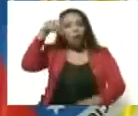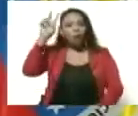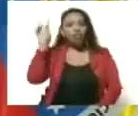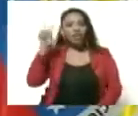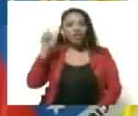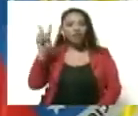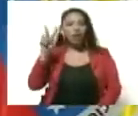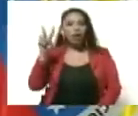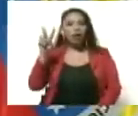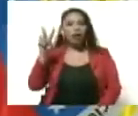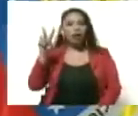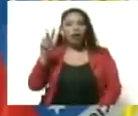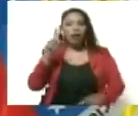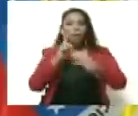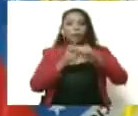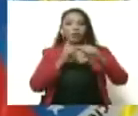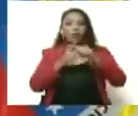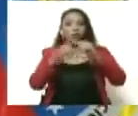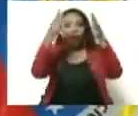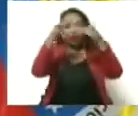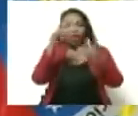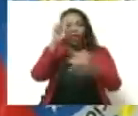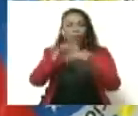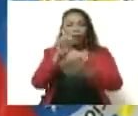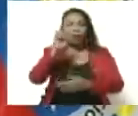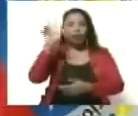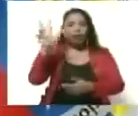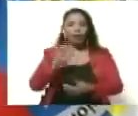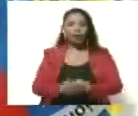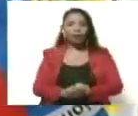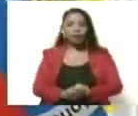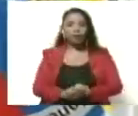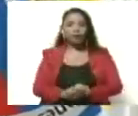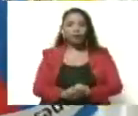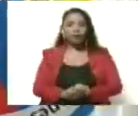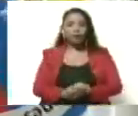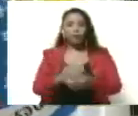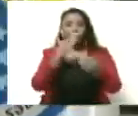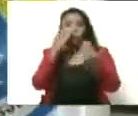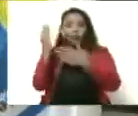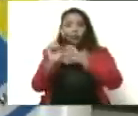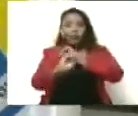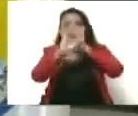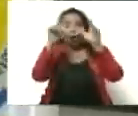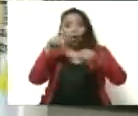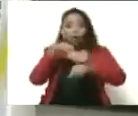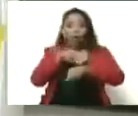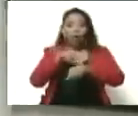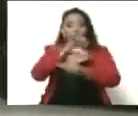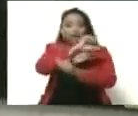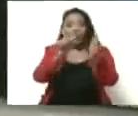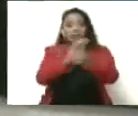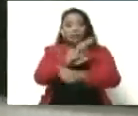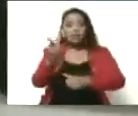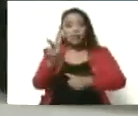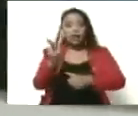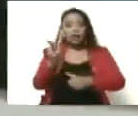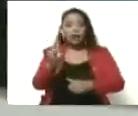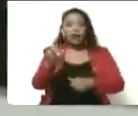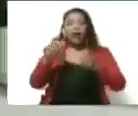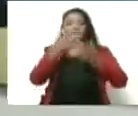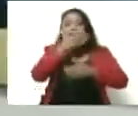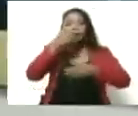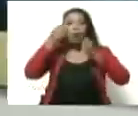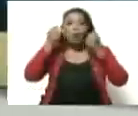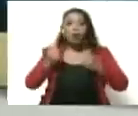Feliz Navidad y próspero año 2023. Escuchaban declaraciones a esta hora del vicepresidente sectorial para la seguridad ciudadana